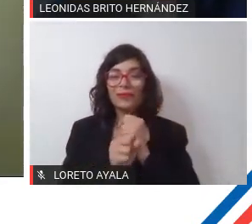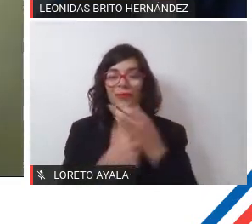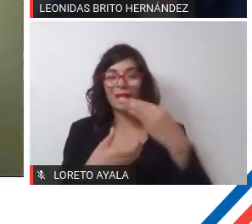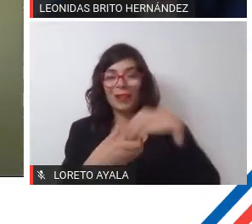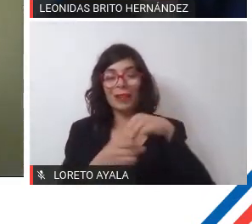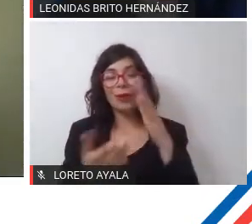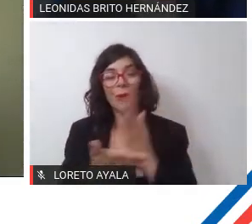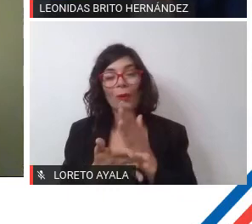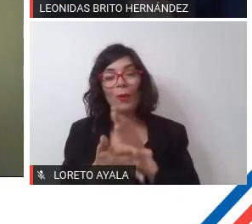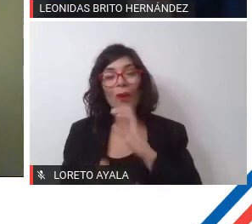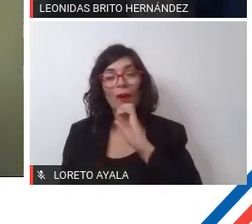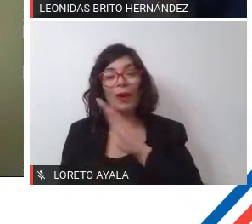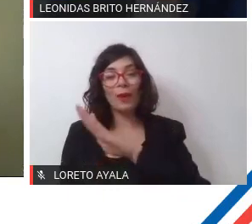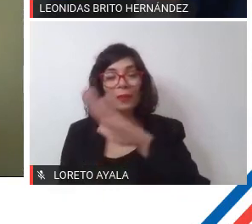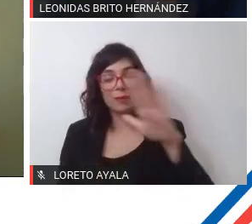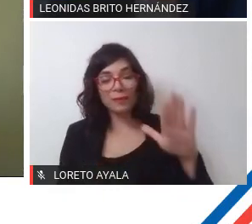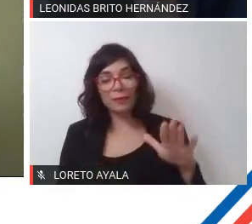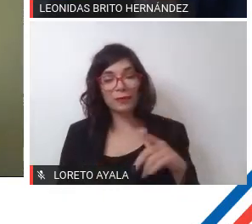Rural Unidocente